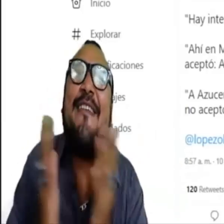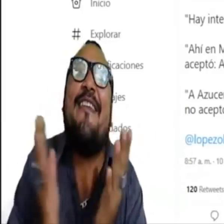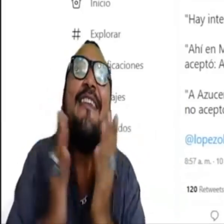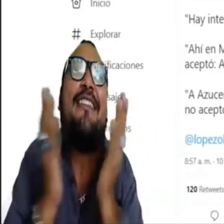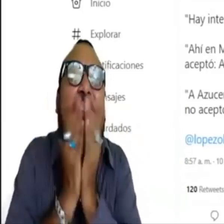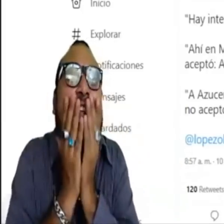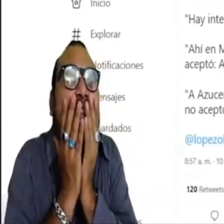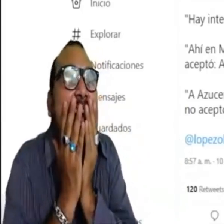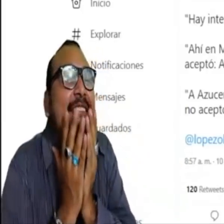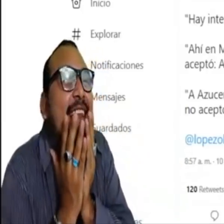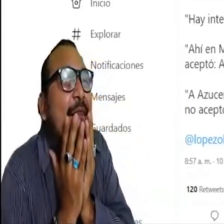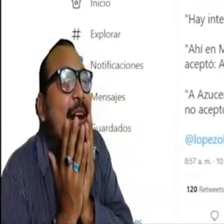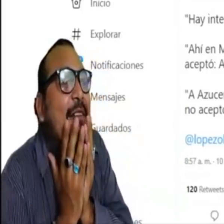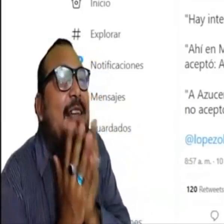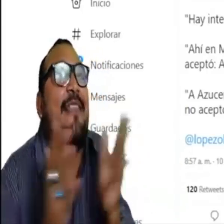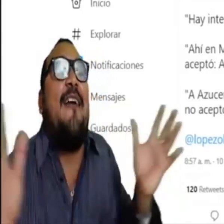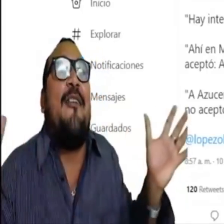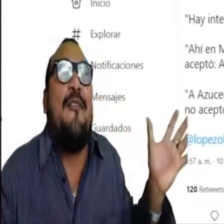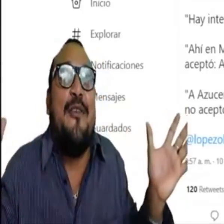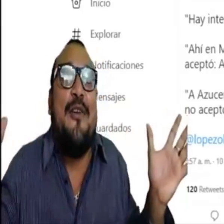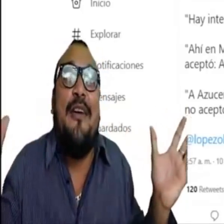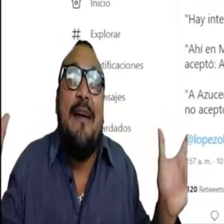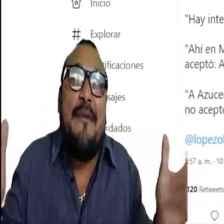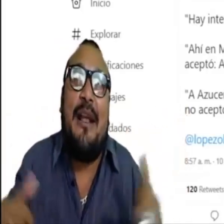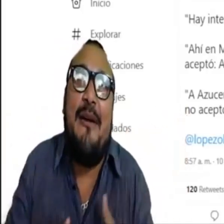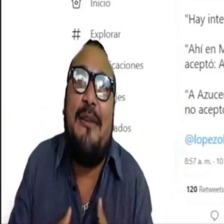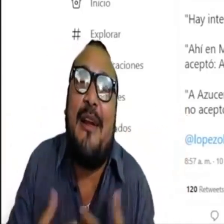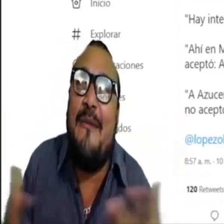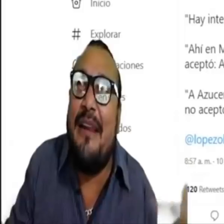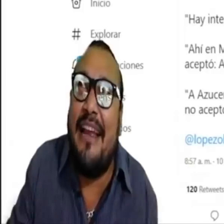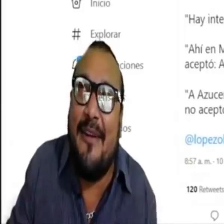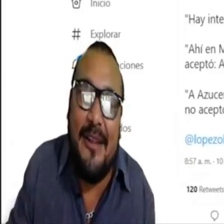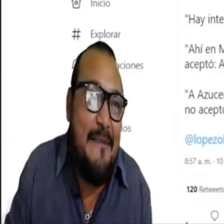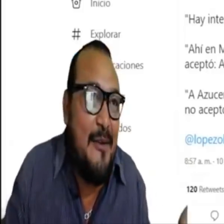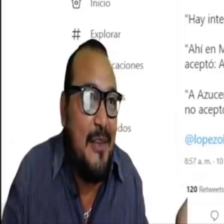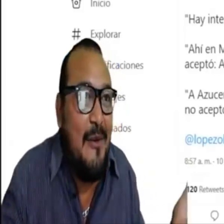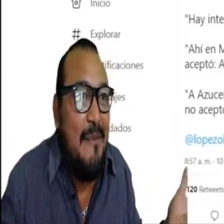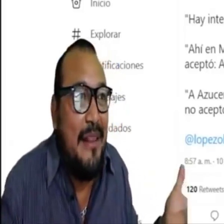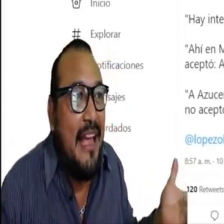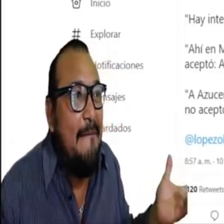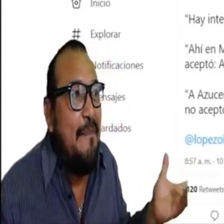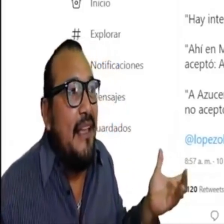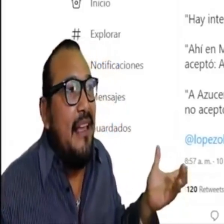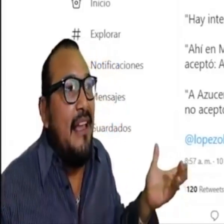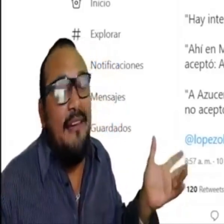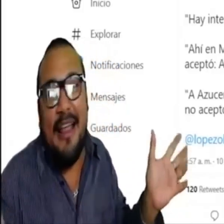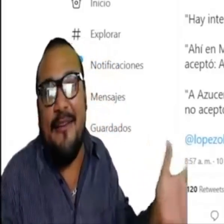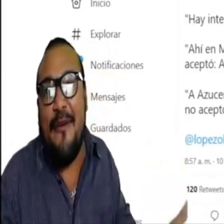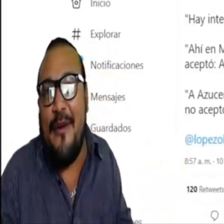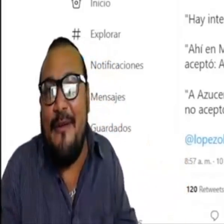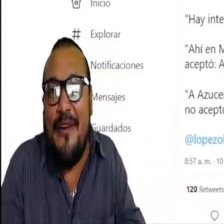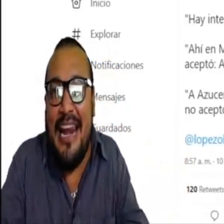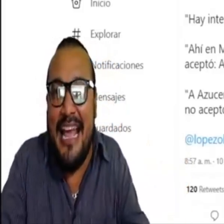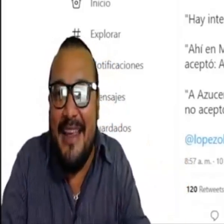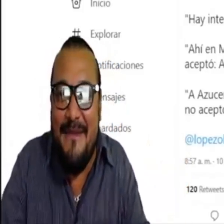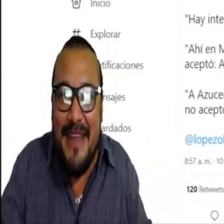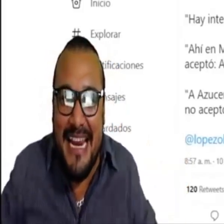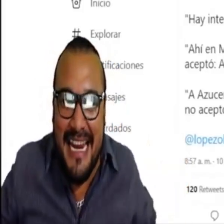con los dos servicios trabajos que me dan orgullo porque me gusta comer chayote y me gusta golpear radios